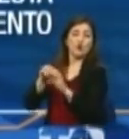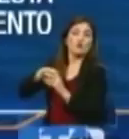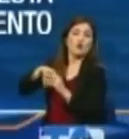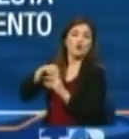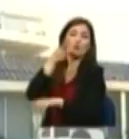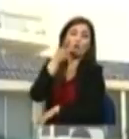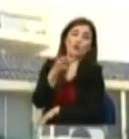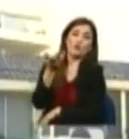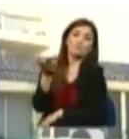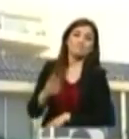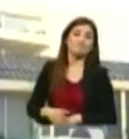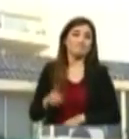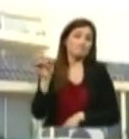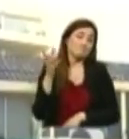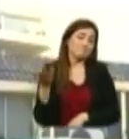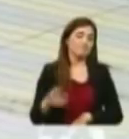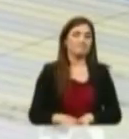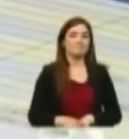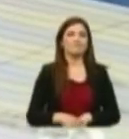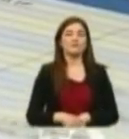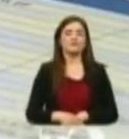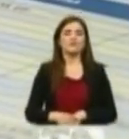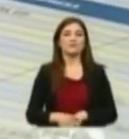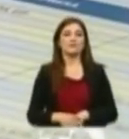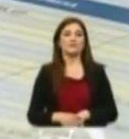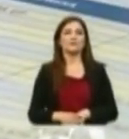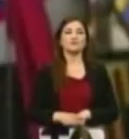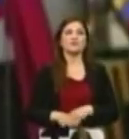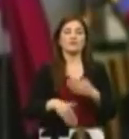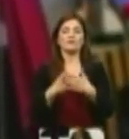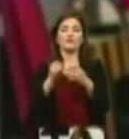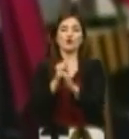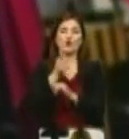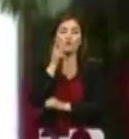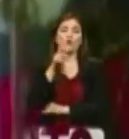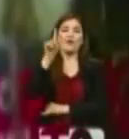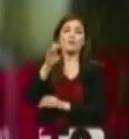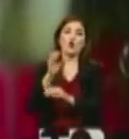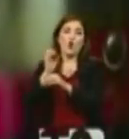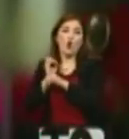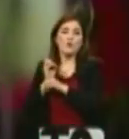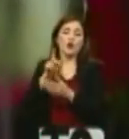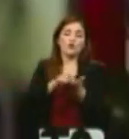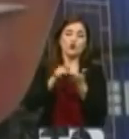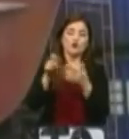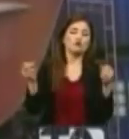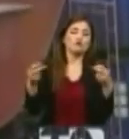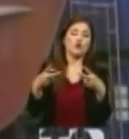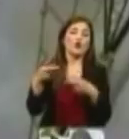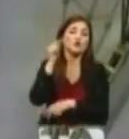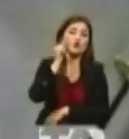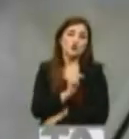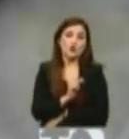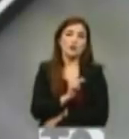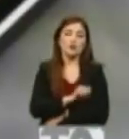recursos públicos. Es el caso de Seguro Sucre. Y es la llave con la que el sector público está obligado a contratar únicamente con Seguro Sucre